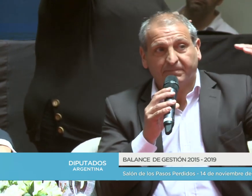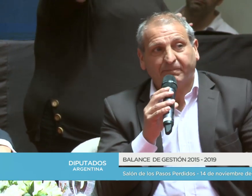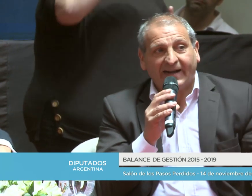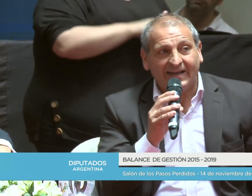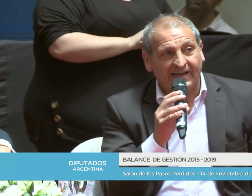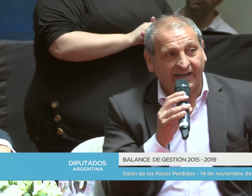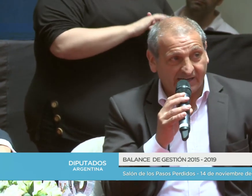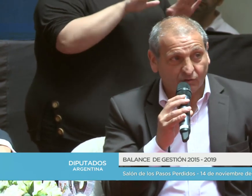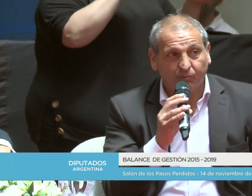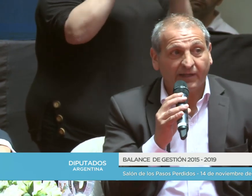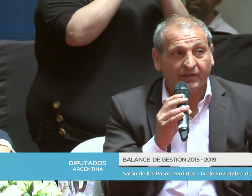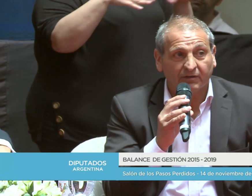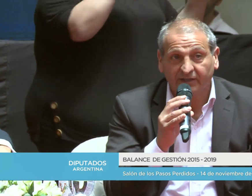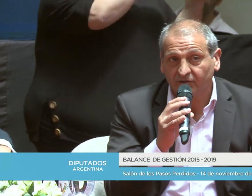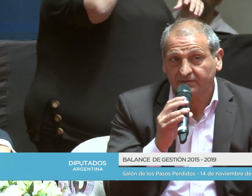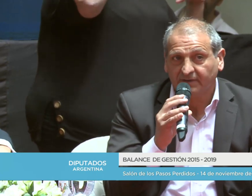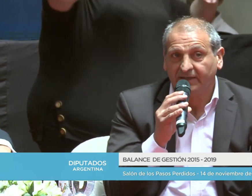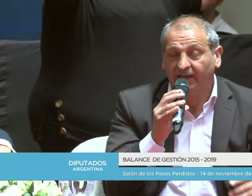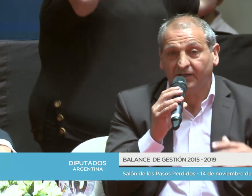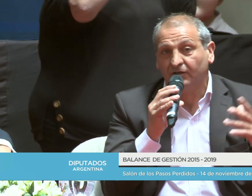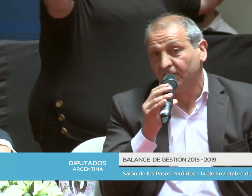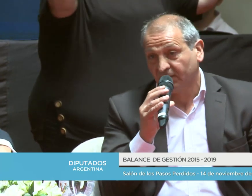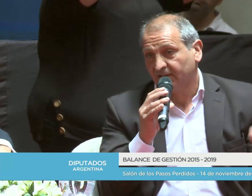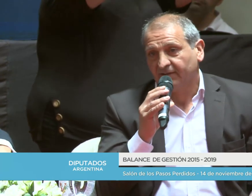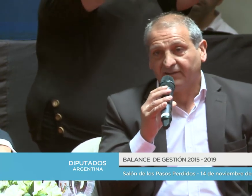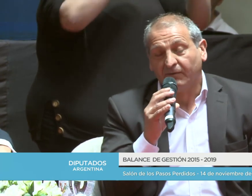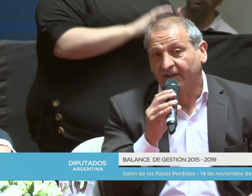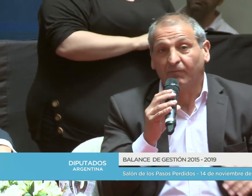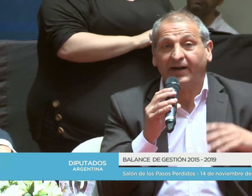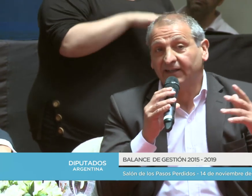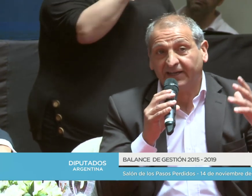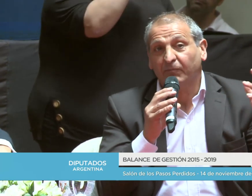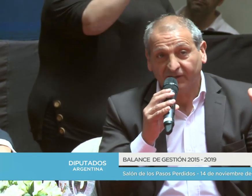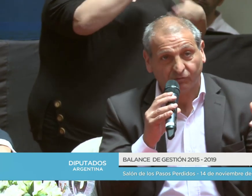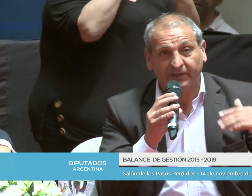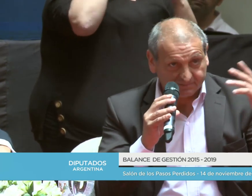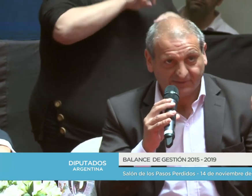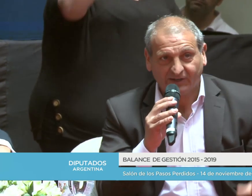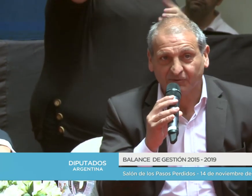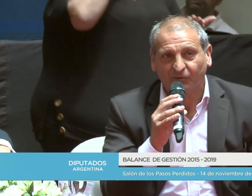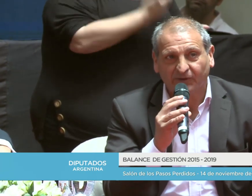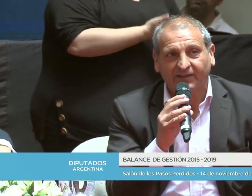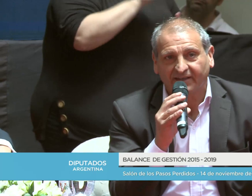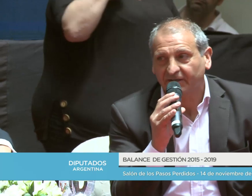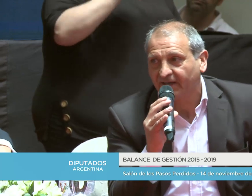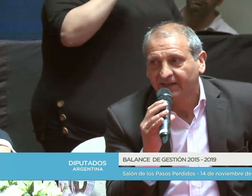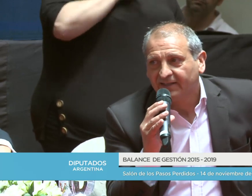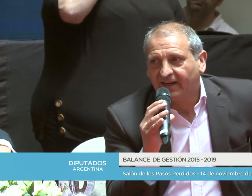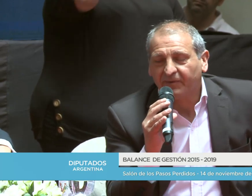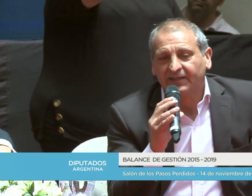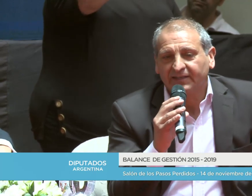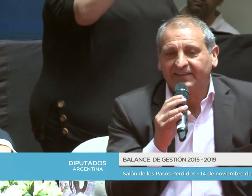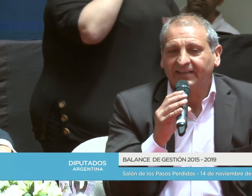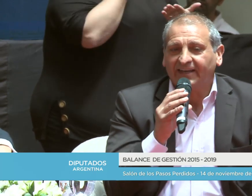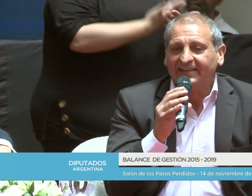que es paralela a la cúpula del Congreso, y que les digo que se van a asombrar el día que puedan subir, los que hemos subido hasta allá arriba,